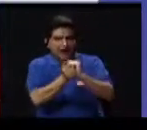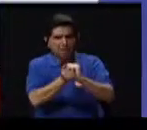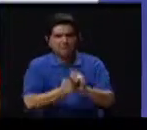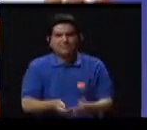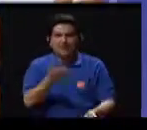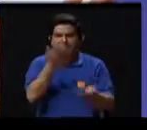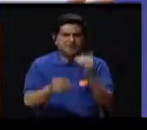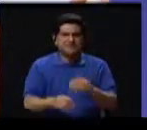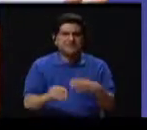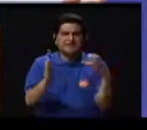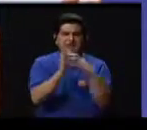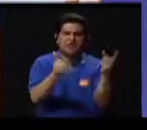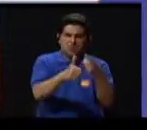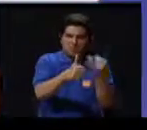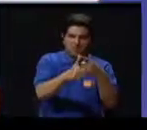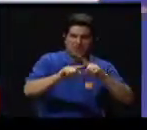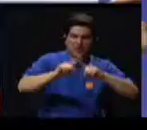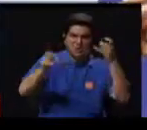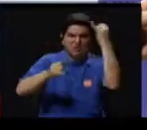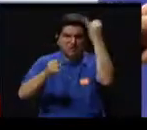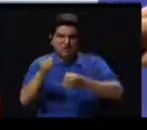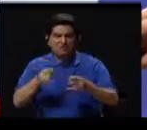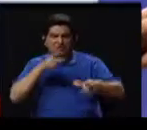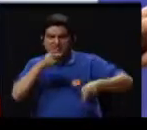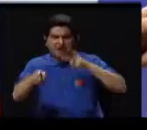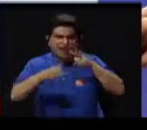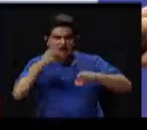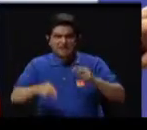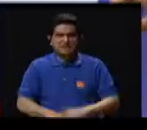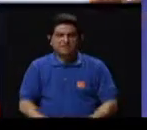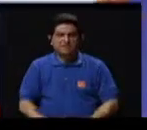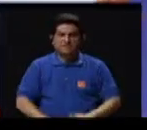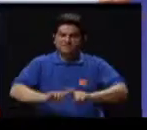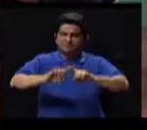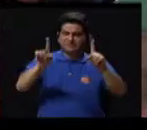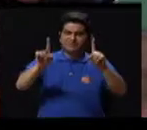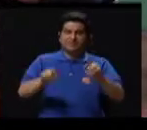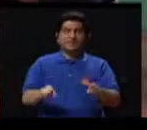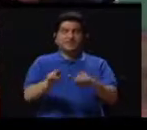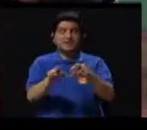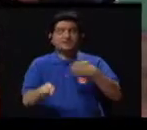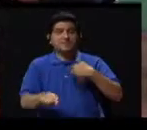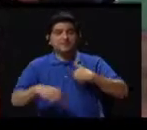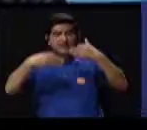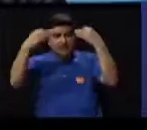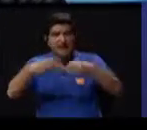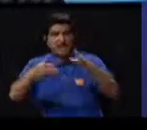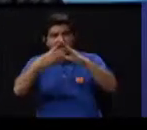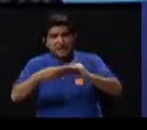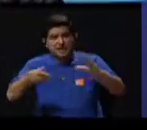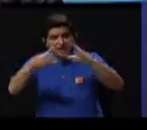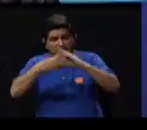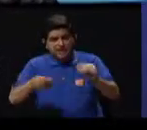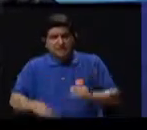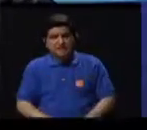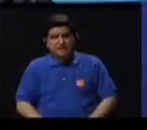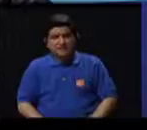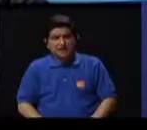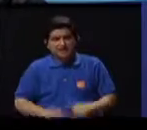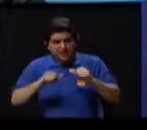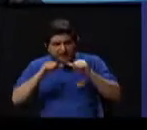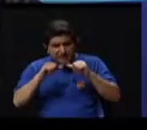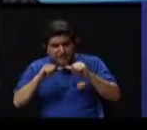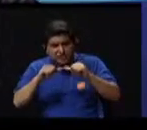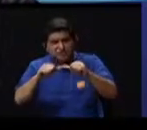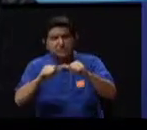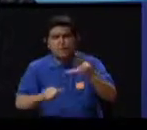al principio tiene este guión, pero al final en edición termina siendo la película. Así es. Bueno. También tenían decidido que la narrativa discurría,